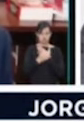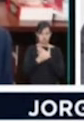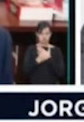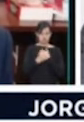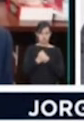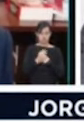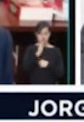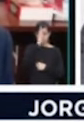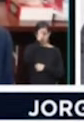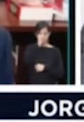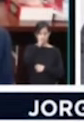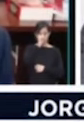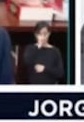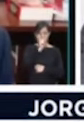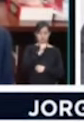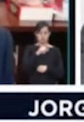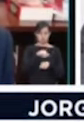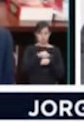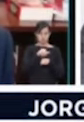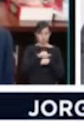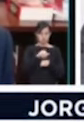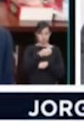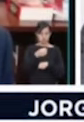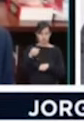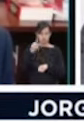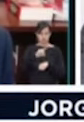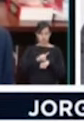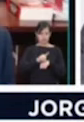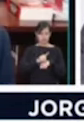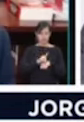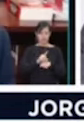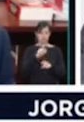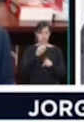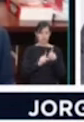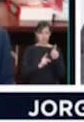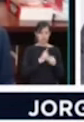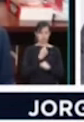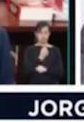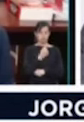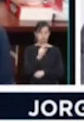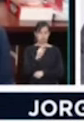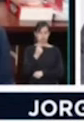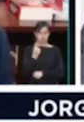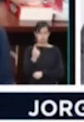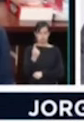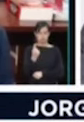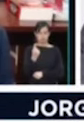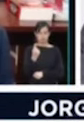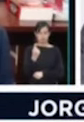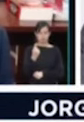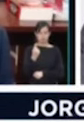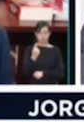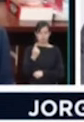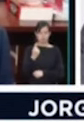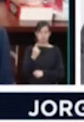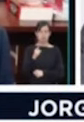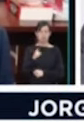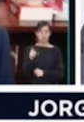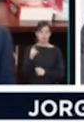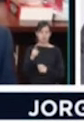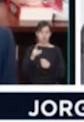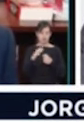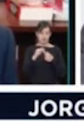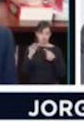la constante... digamos, un ataque constante a las instituciones democráticas del país